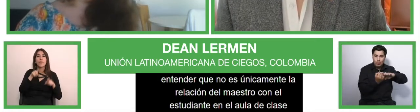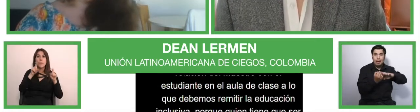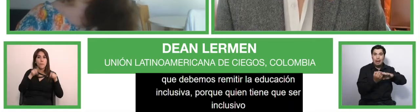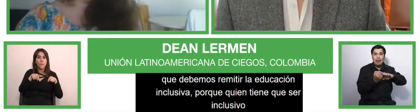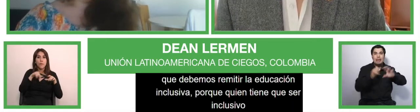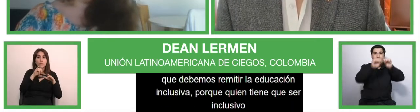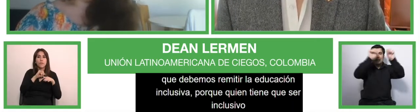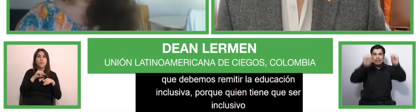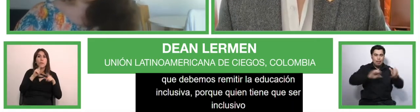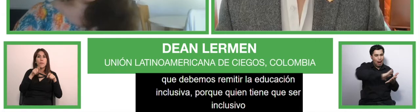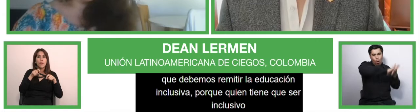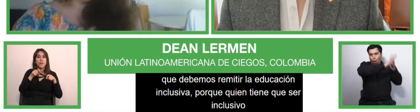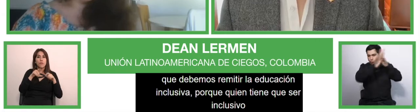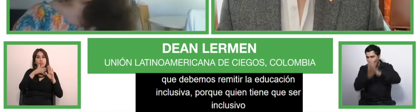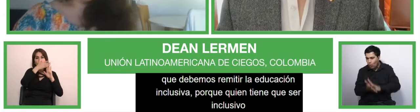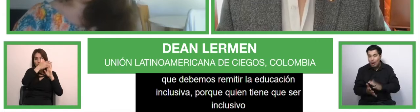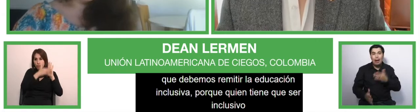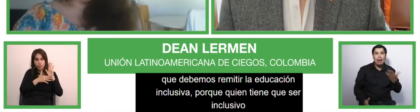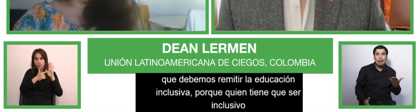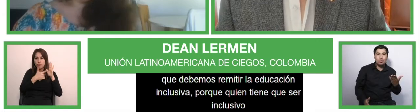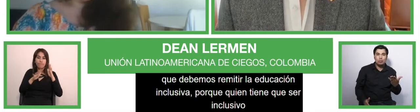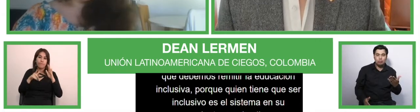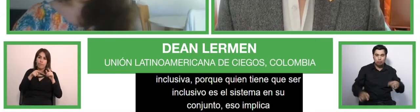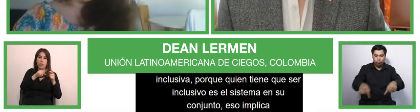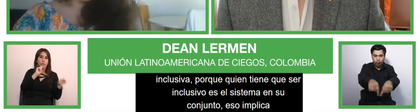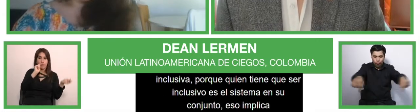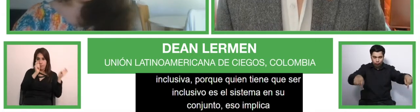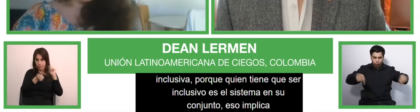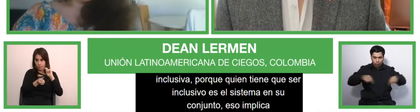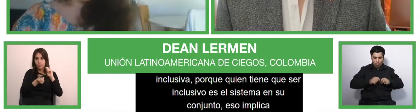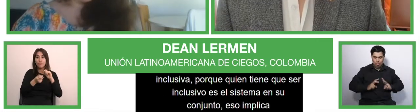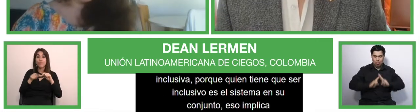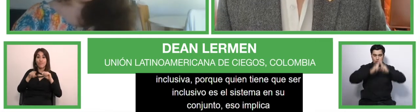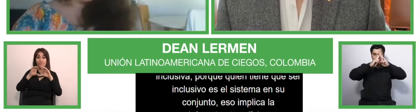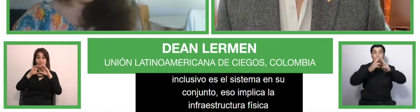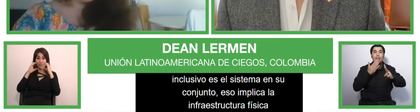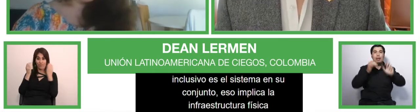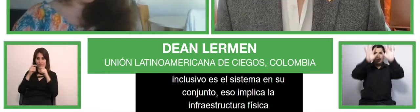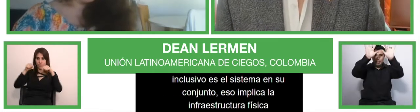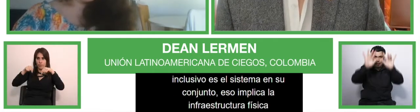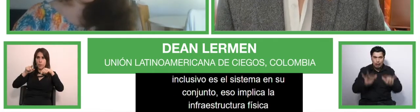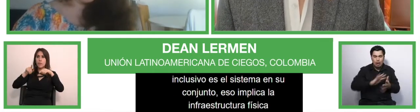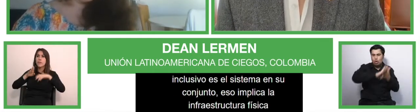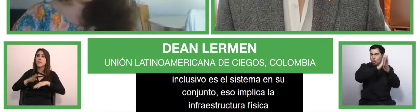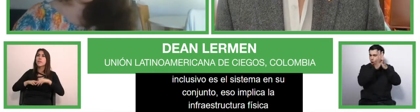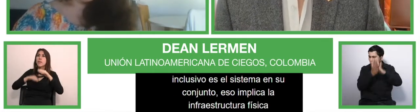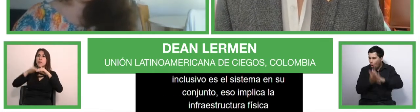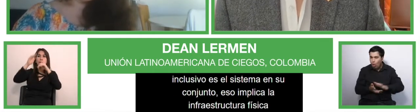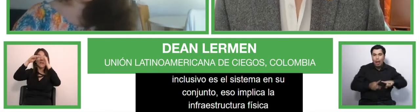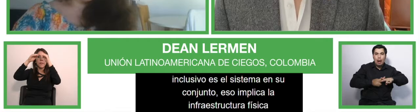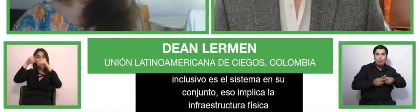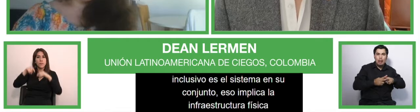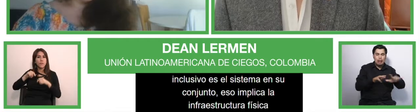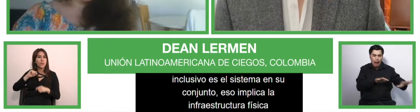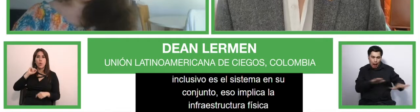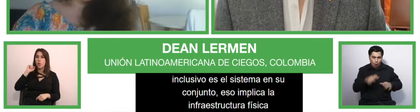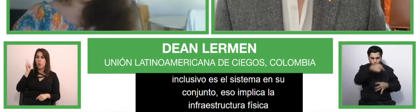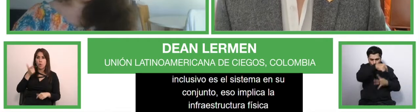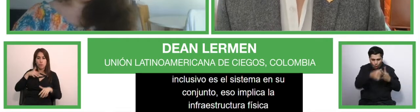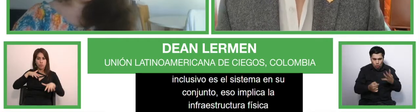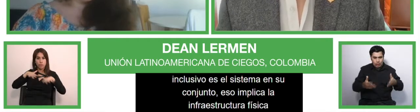implica la infraestructura física y digital. Eso implica todos los recursos didácticos,